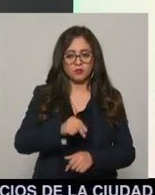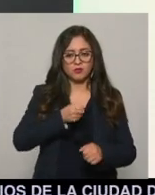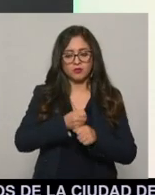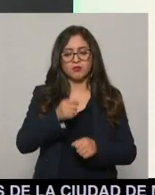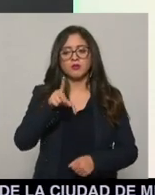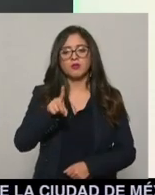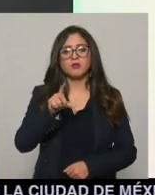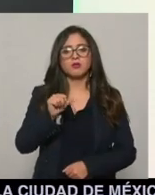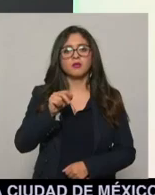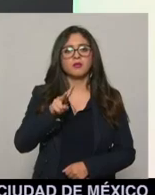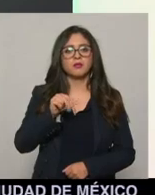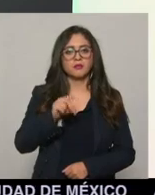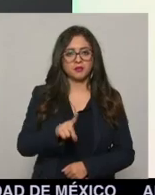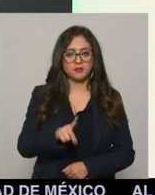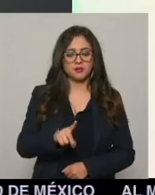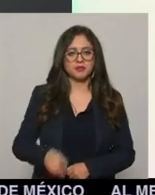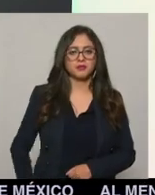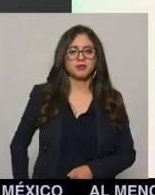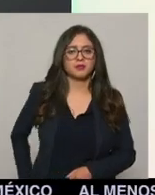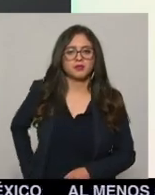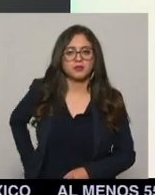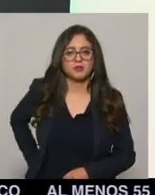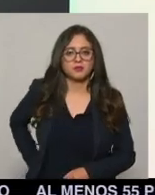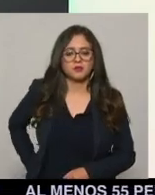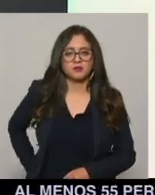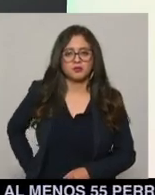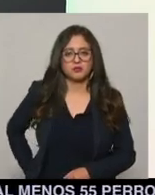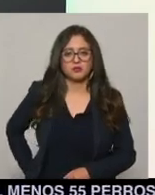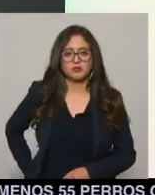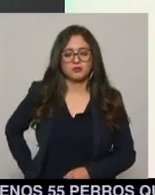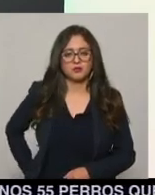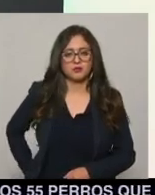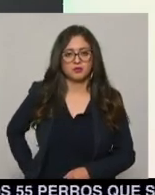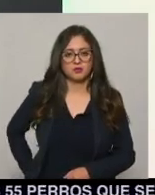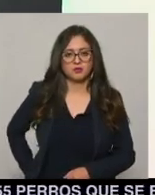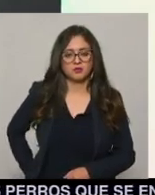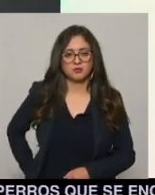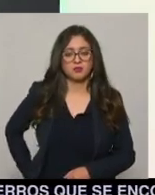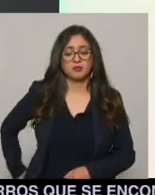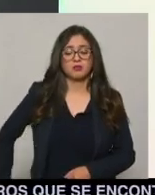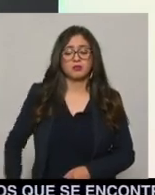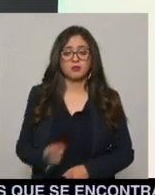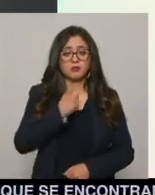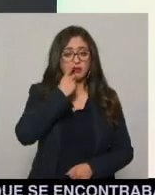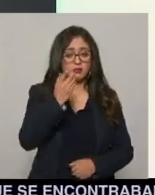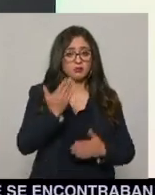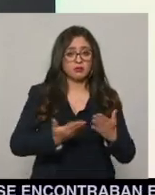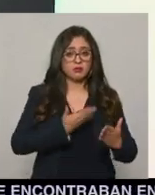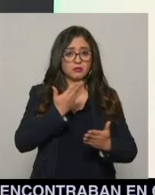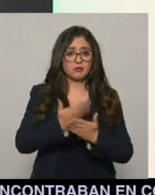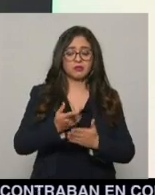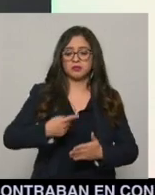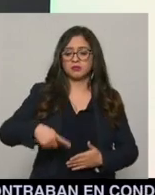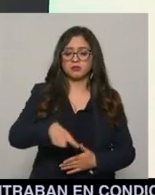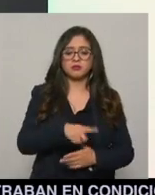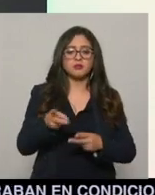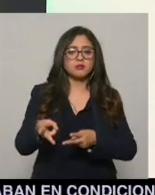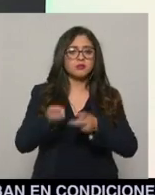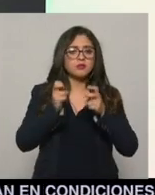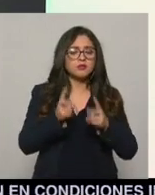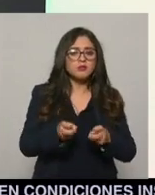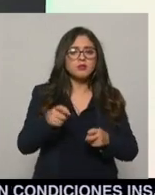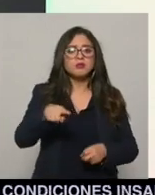David Peña. David, pues ya lo puso en la mesa Fernando, él dice que es la delincuencia organizada uniformada. Esto significa que